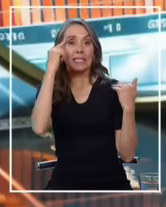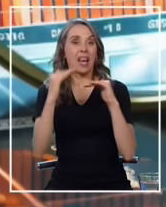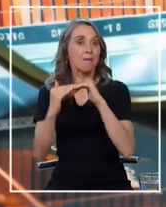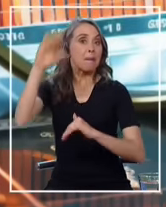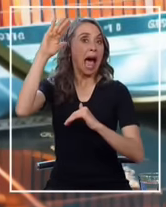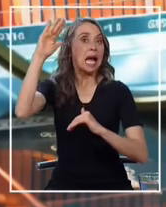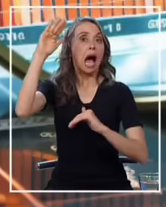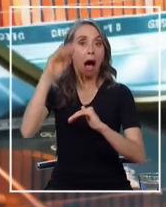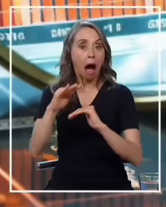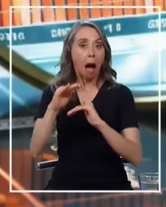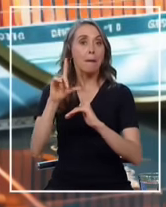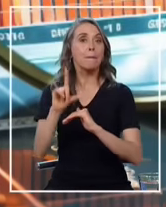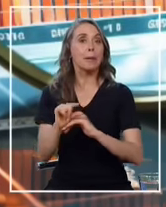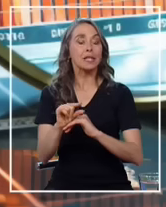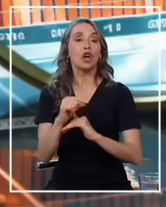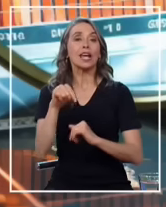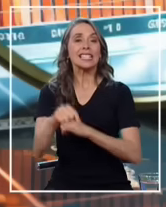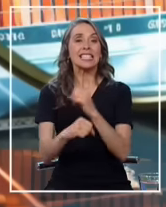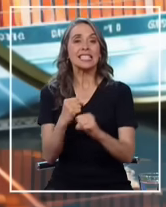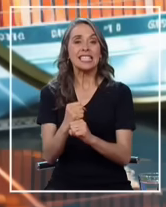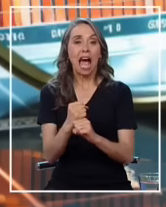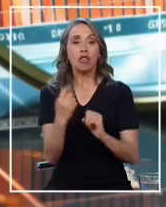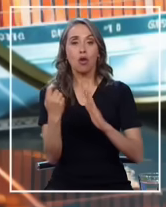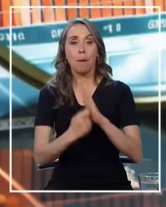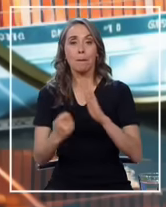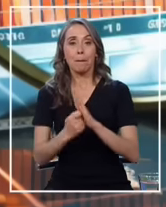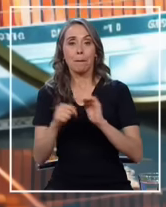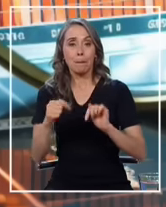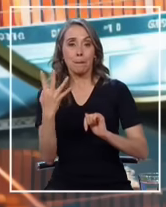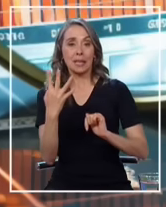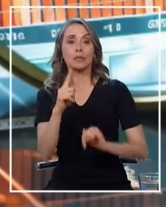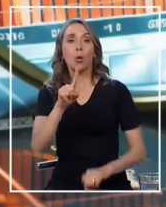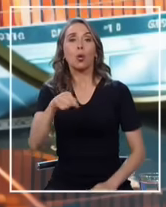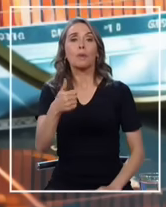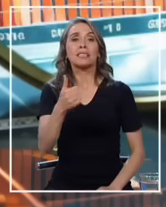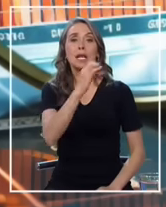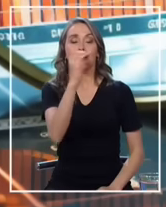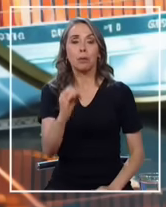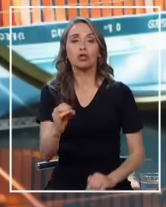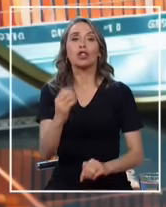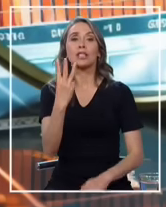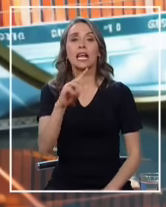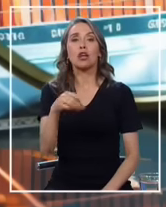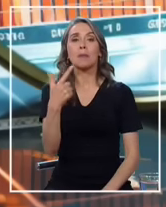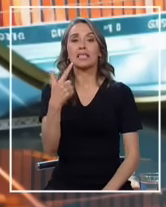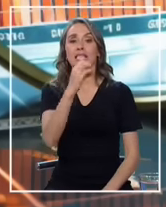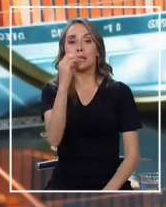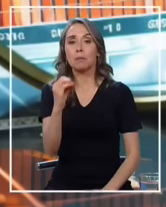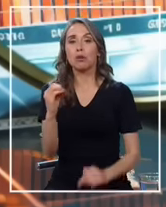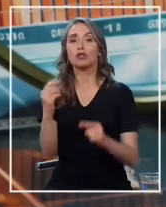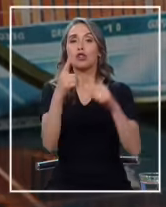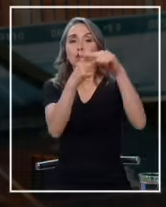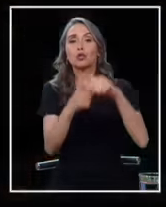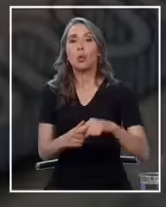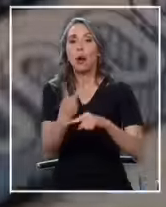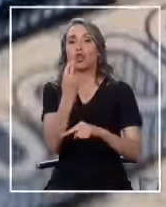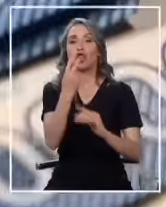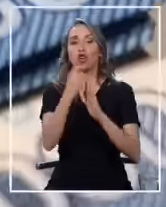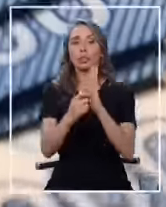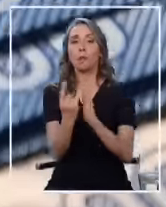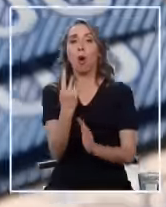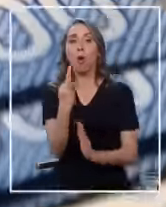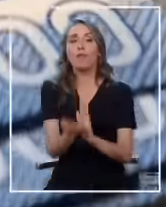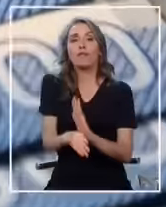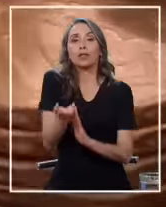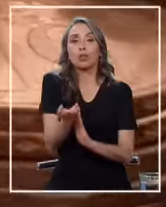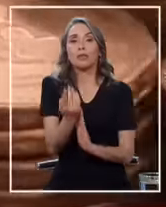esperado. En lo que va del año ha subido 1,6% y un total de 3,7% en los últimos 12 meses. La UF